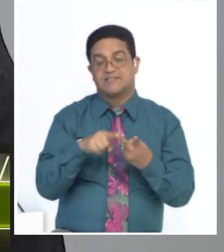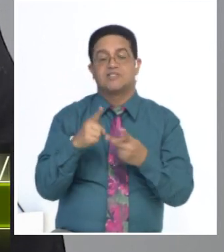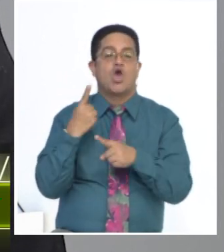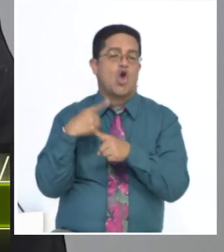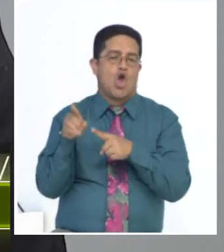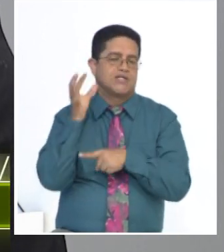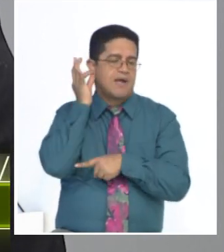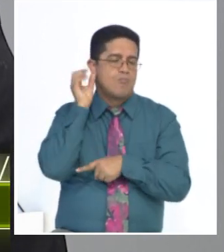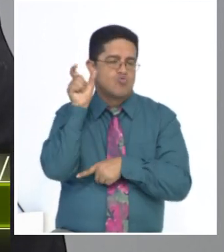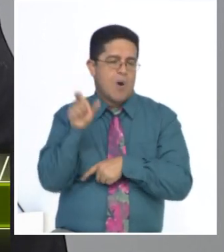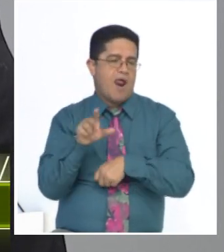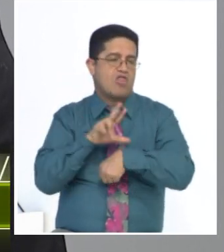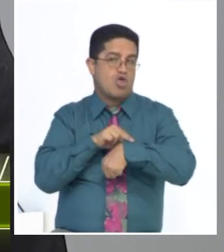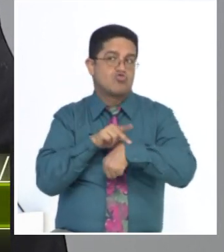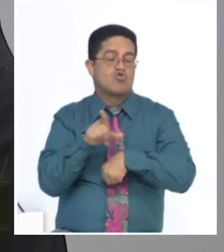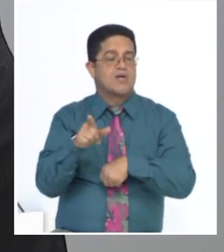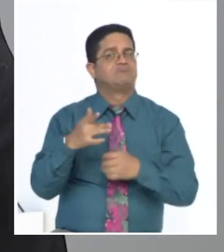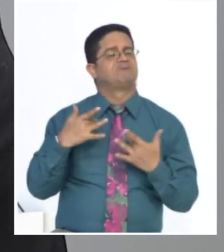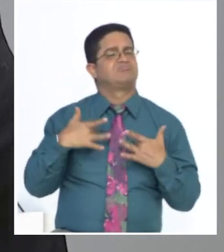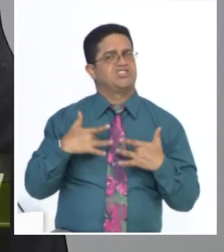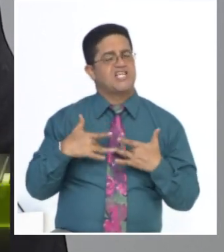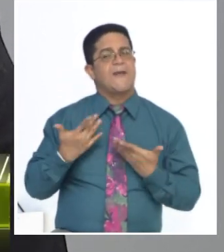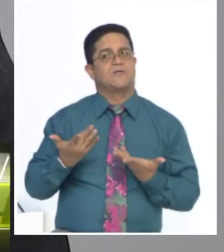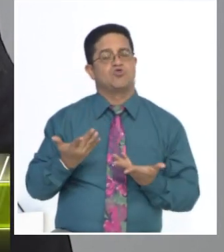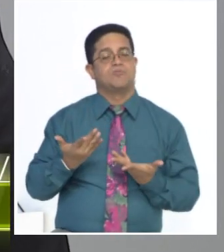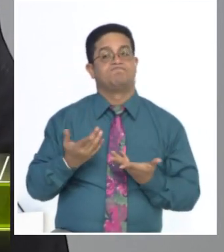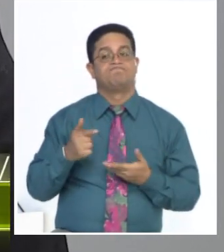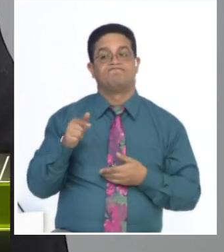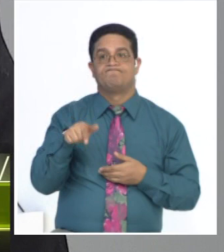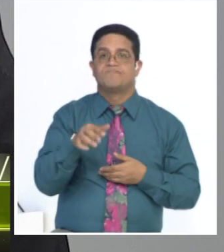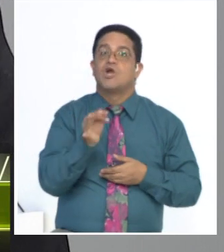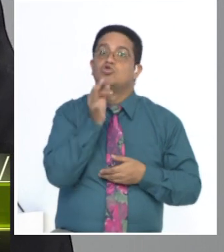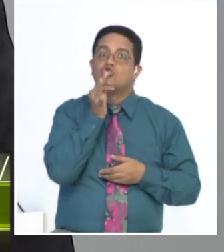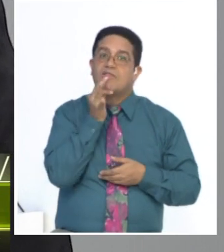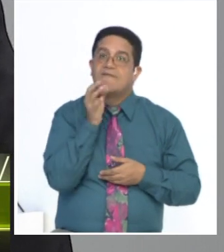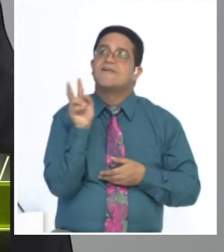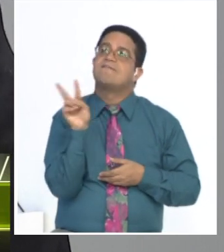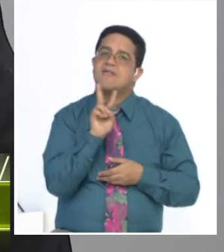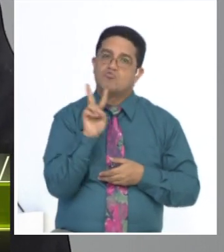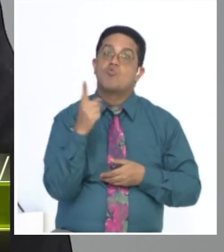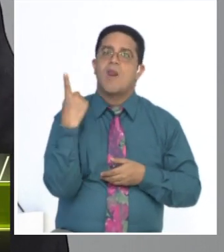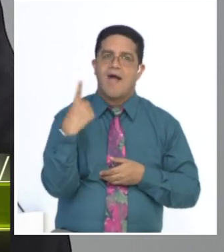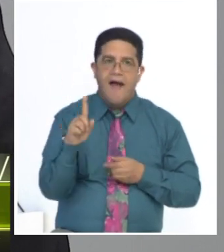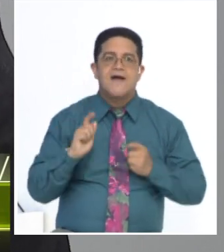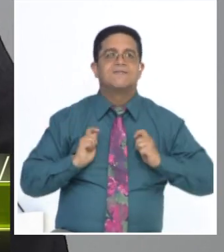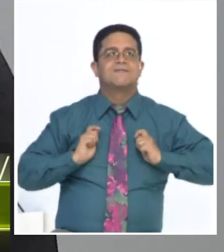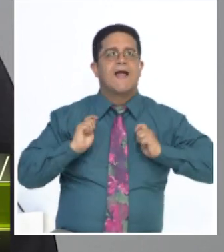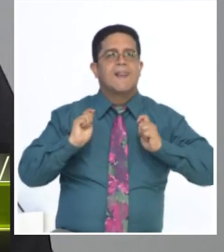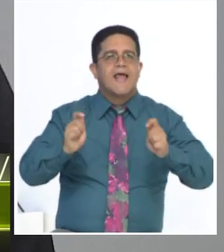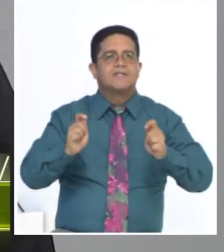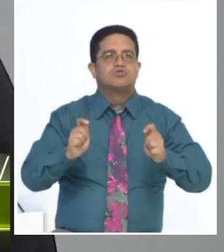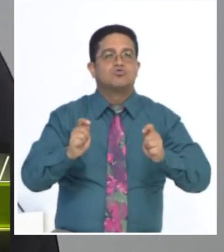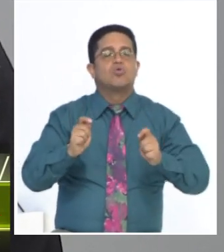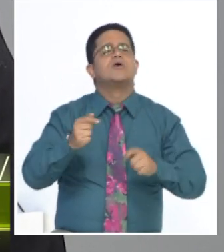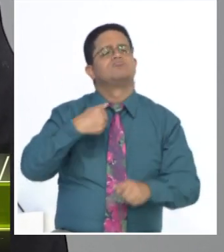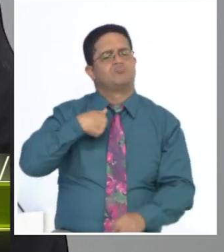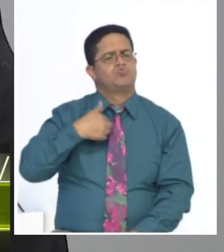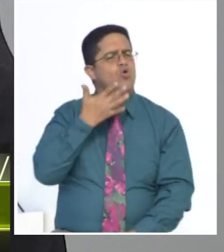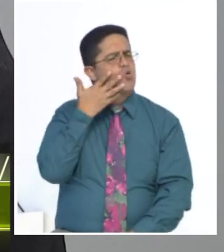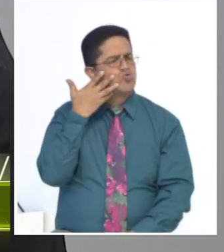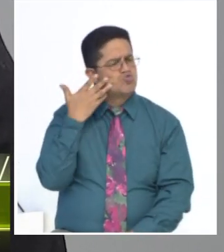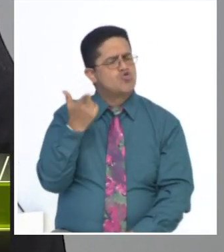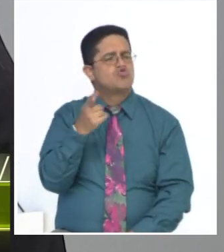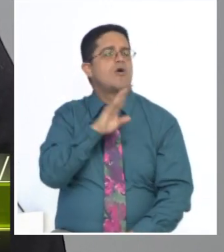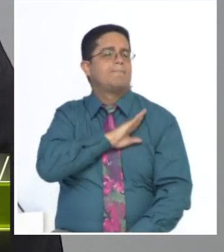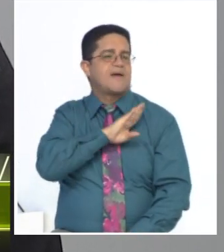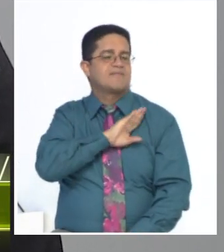verdad que sí, siento que todavía en nuestro país hay talento bastante y orgulloso de pertenecer a la Casa de